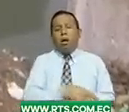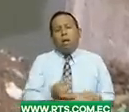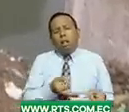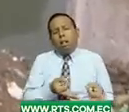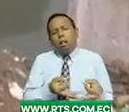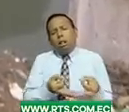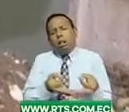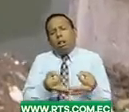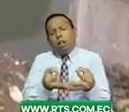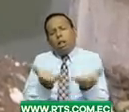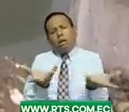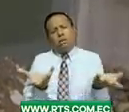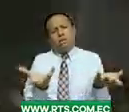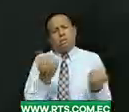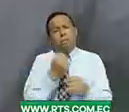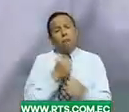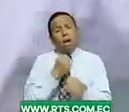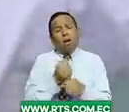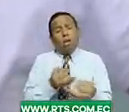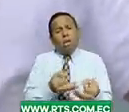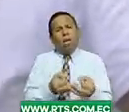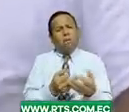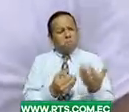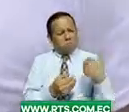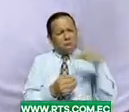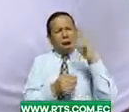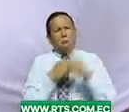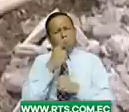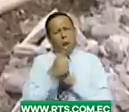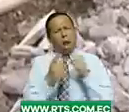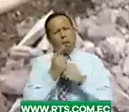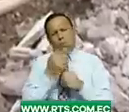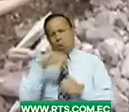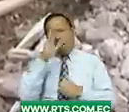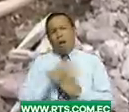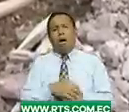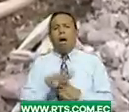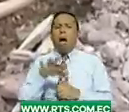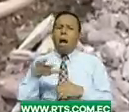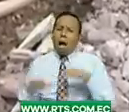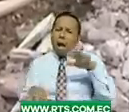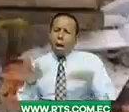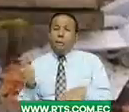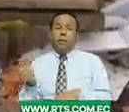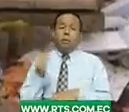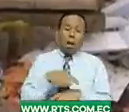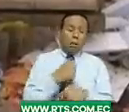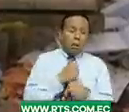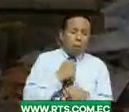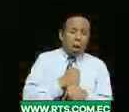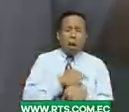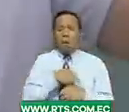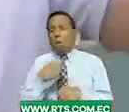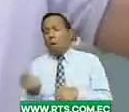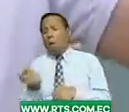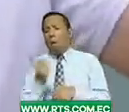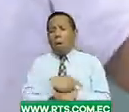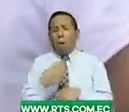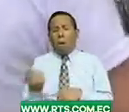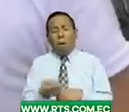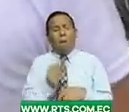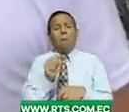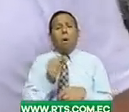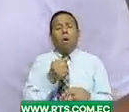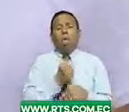veces vienen, a veces no vienen, dicen que hacen algo, levantan algo y no hacen nada. Informó José